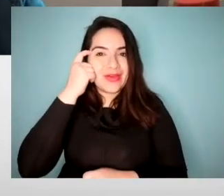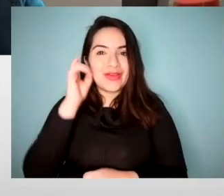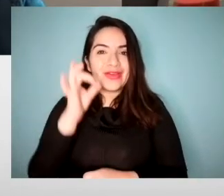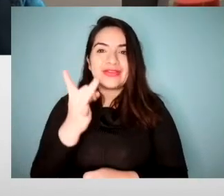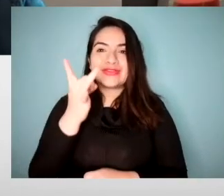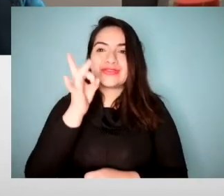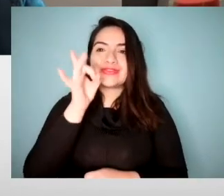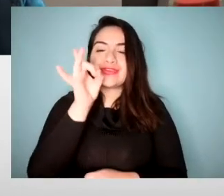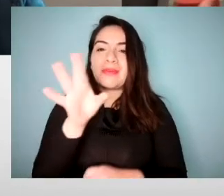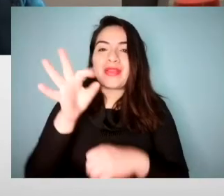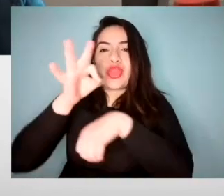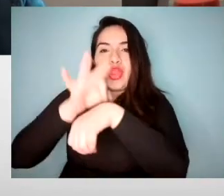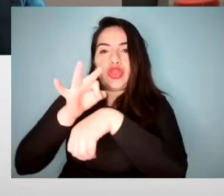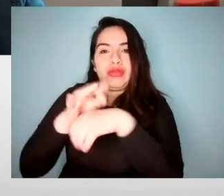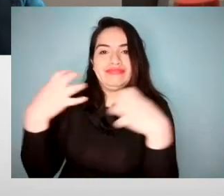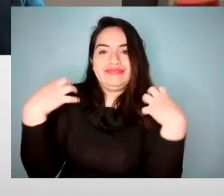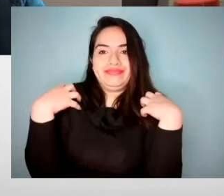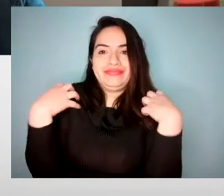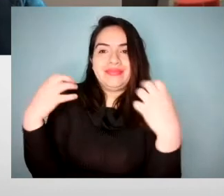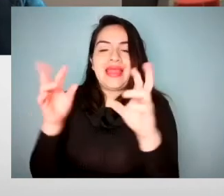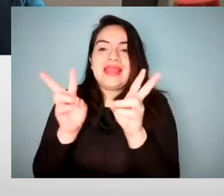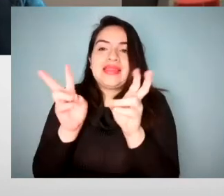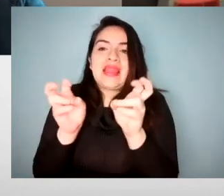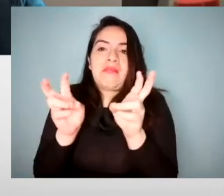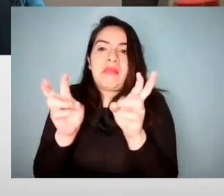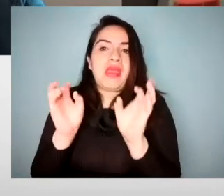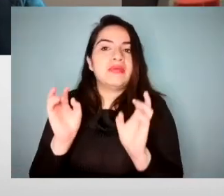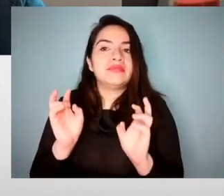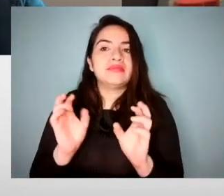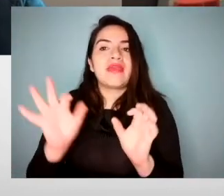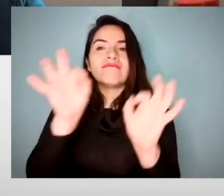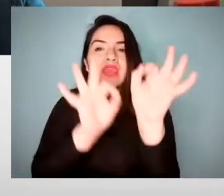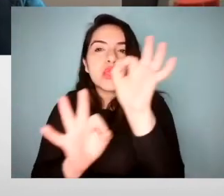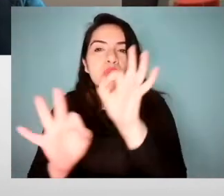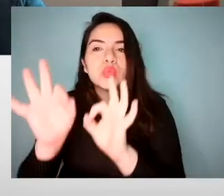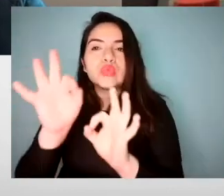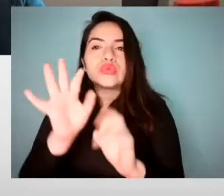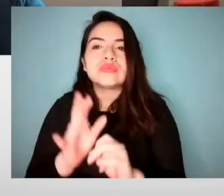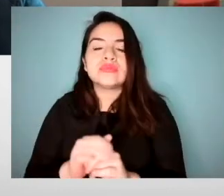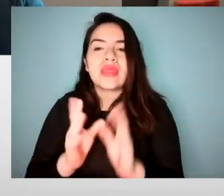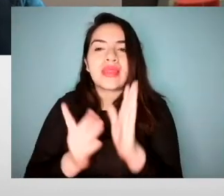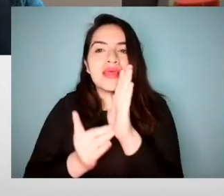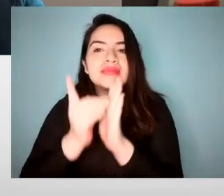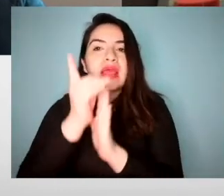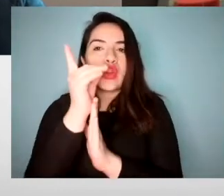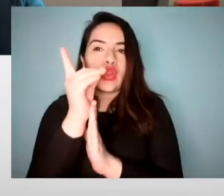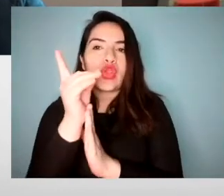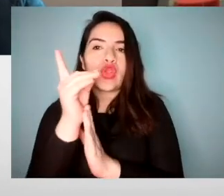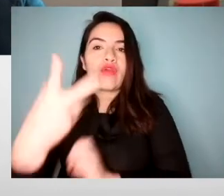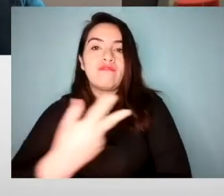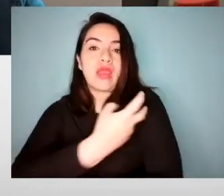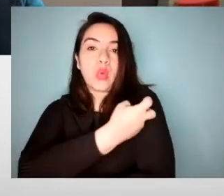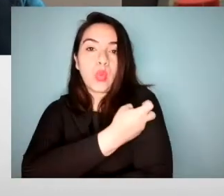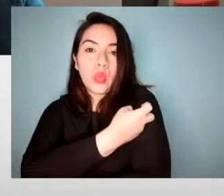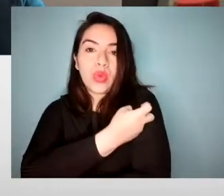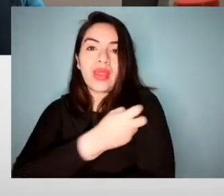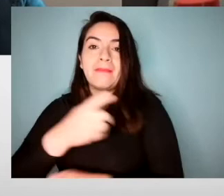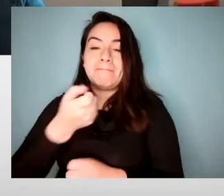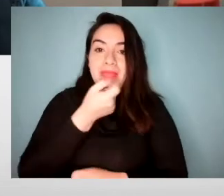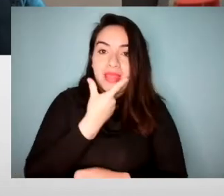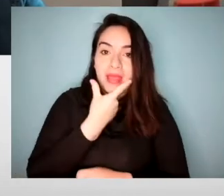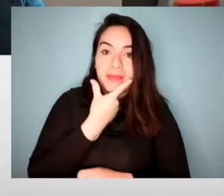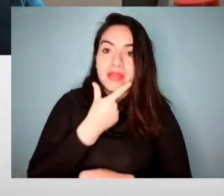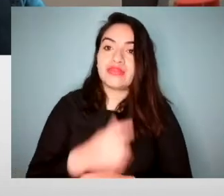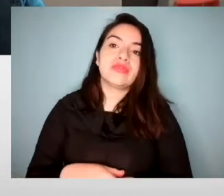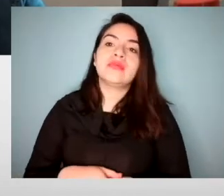que ver, o científicos, los que tienen que ver en el desarrollo de una vacuna o de un medicamento. Y